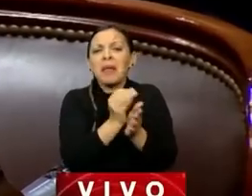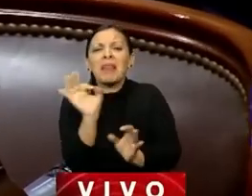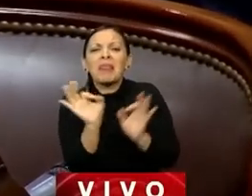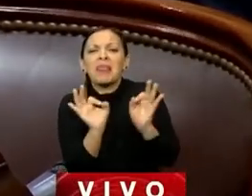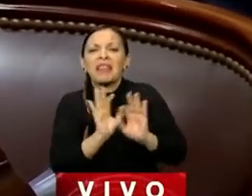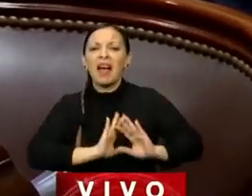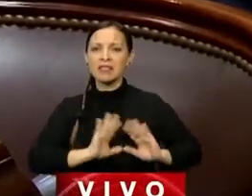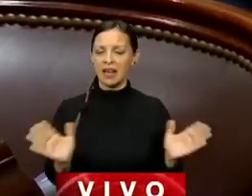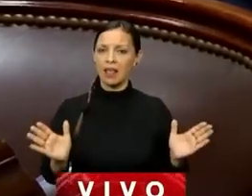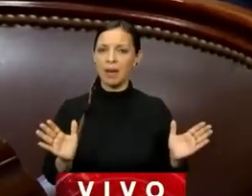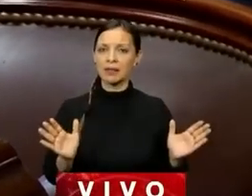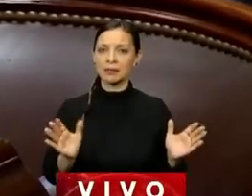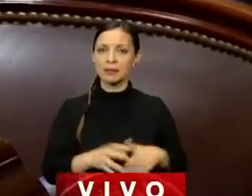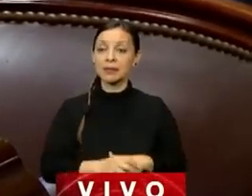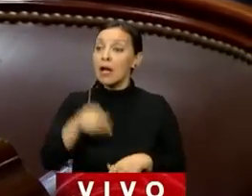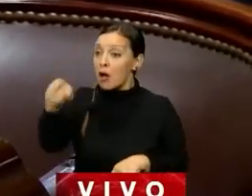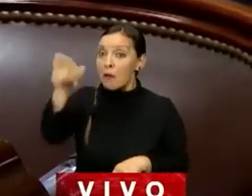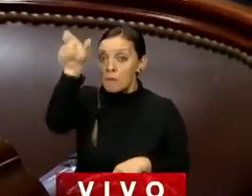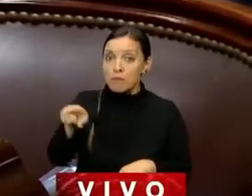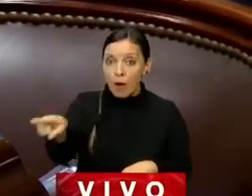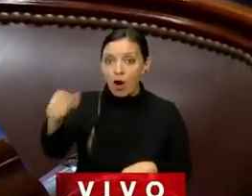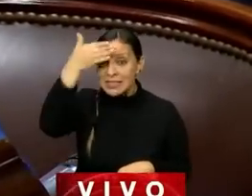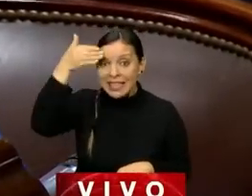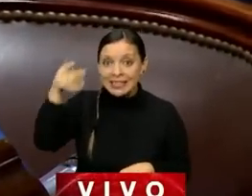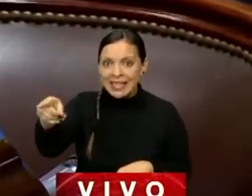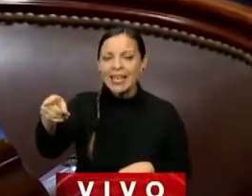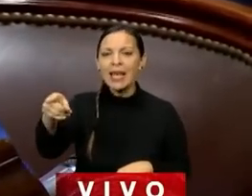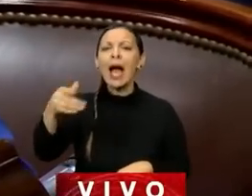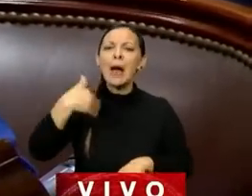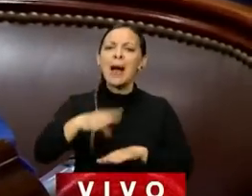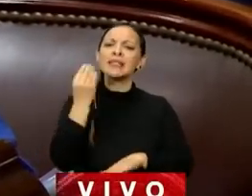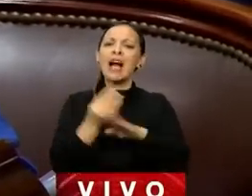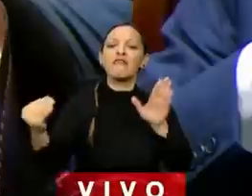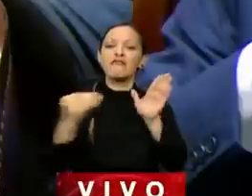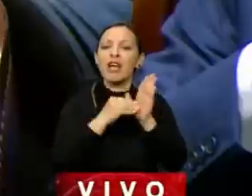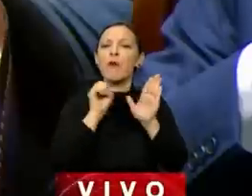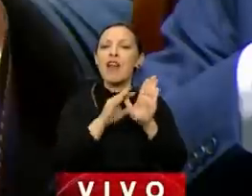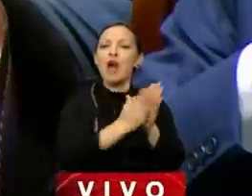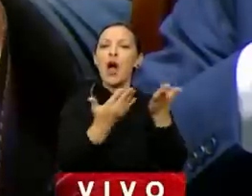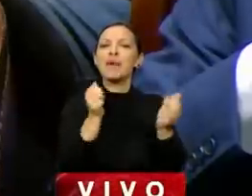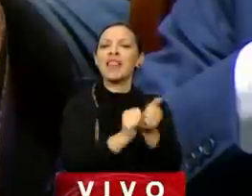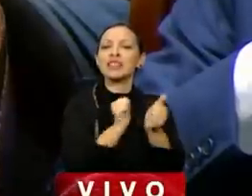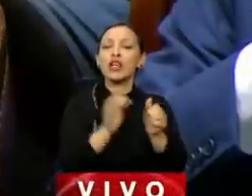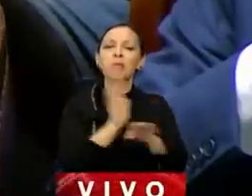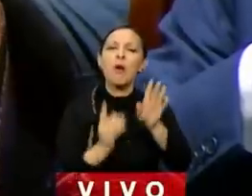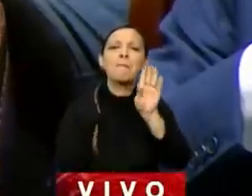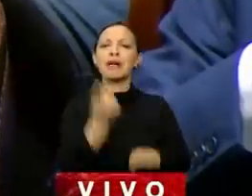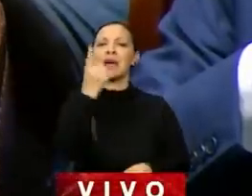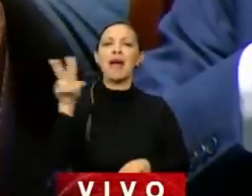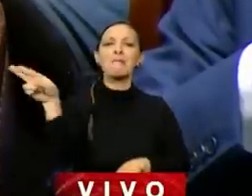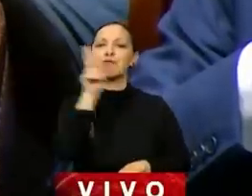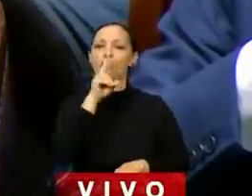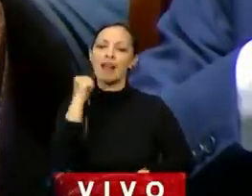coyunturales. Vos, Cecilia, vas a estar en los libros de historia como la primera mujer